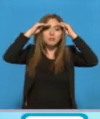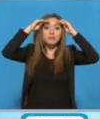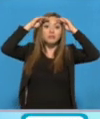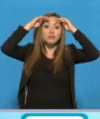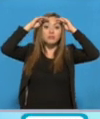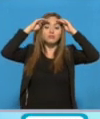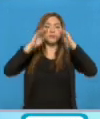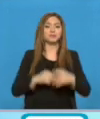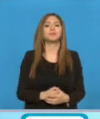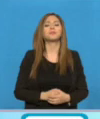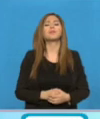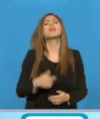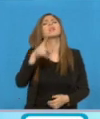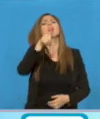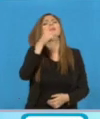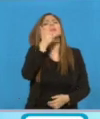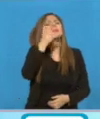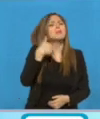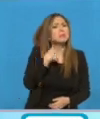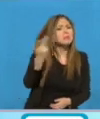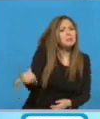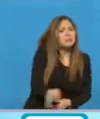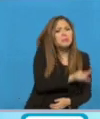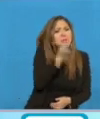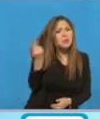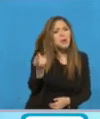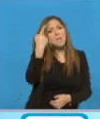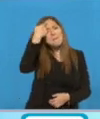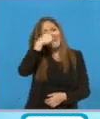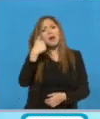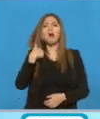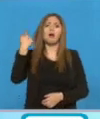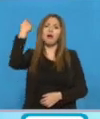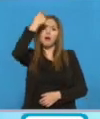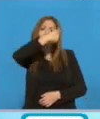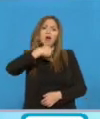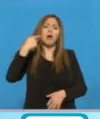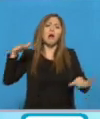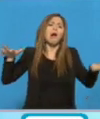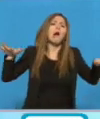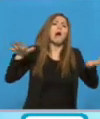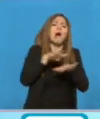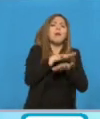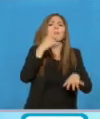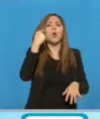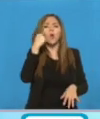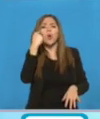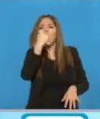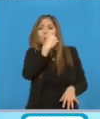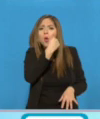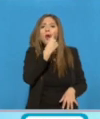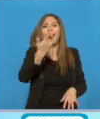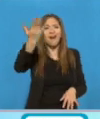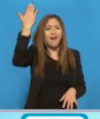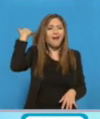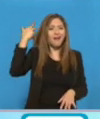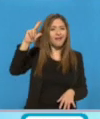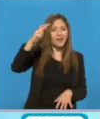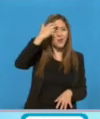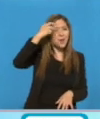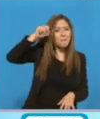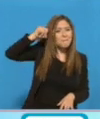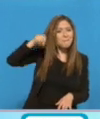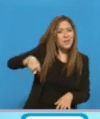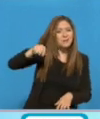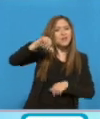de procedimientos para mejorar nuestro aspecto, el aspecto de nuestros ojos, podría estar acompañado con otro que ya nos has mencionado, que es